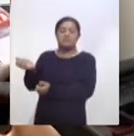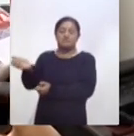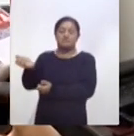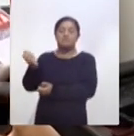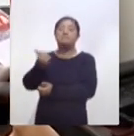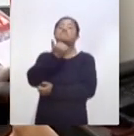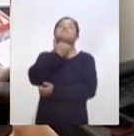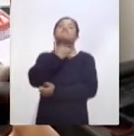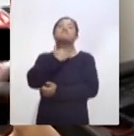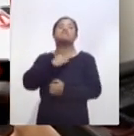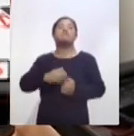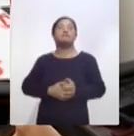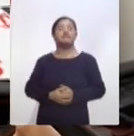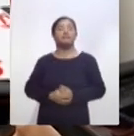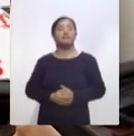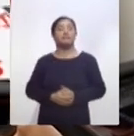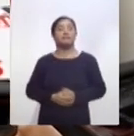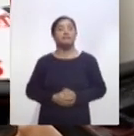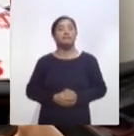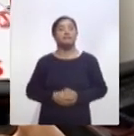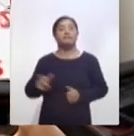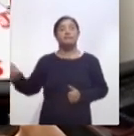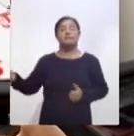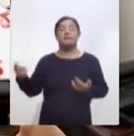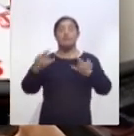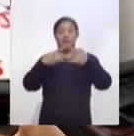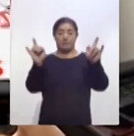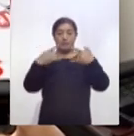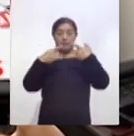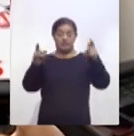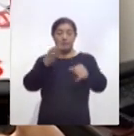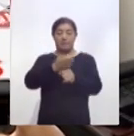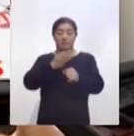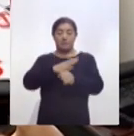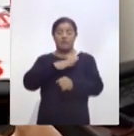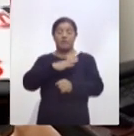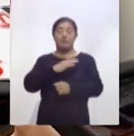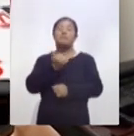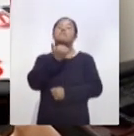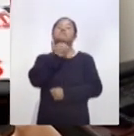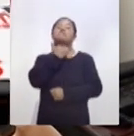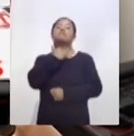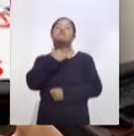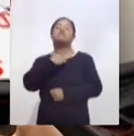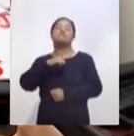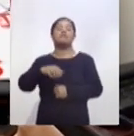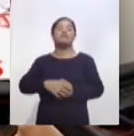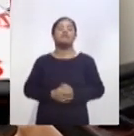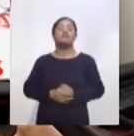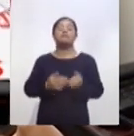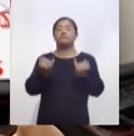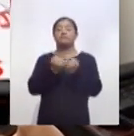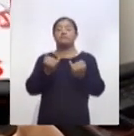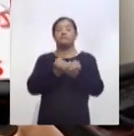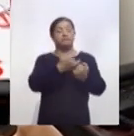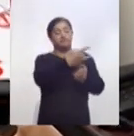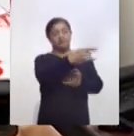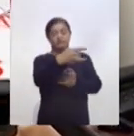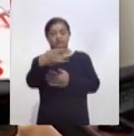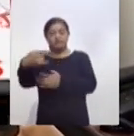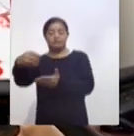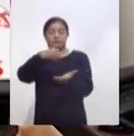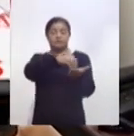entradas generalmente ya se cuenta con alcohol gel en la mayoría de los establecimientos. En las unidades de medicina familiar, ahorita se